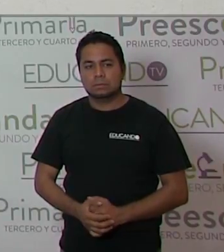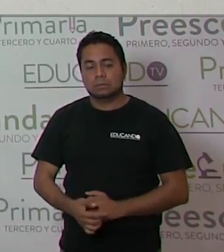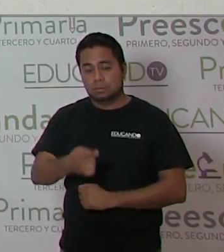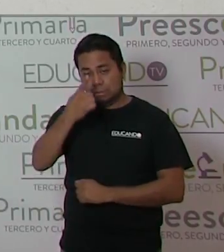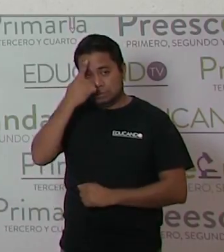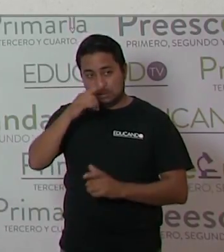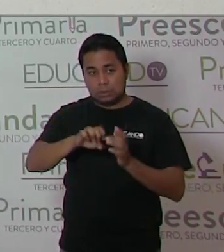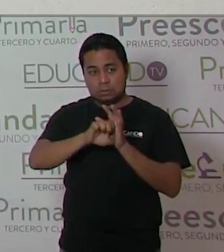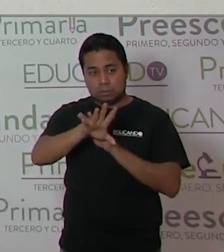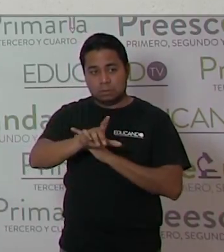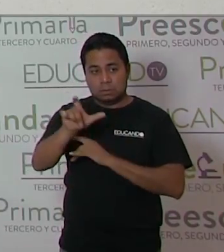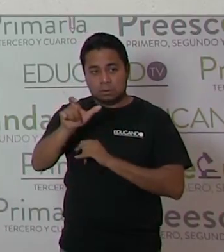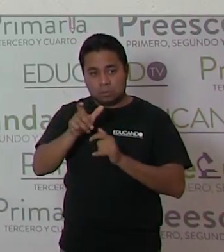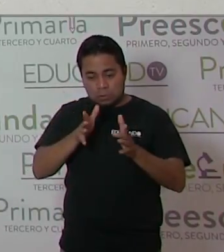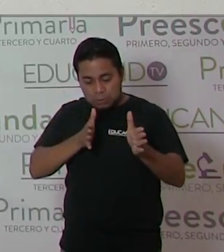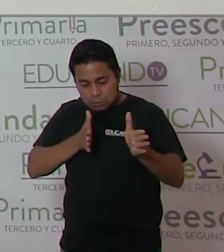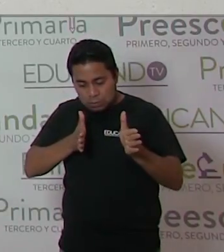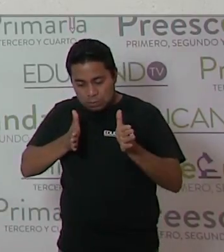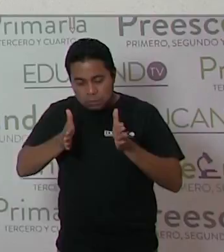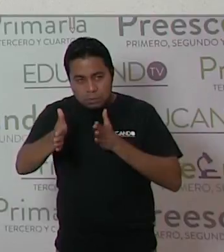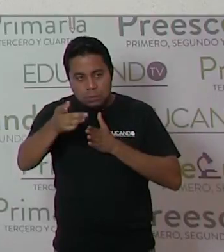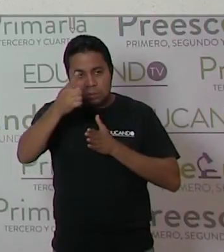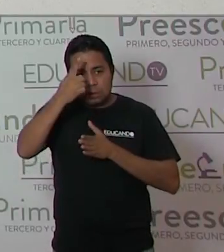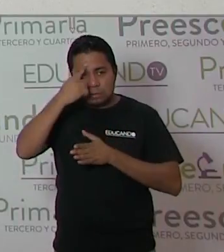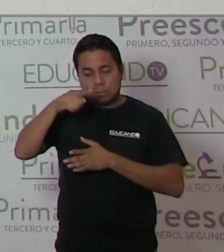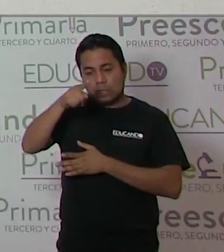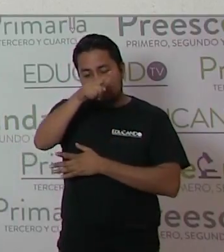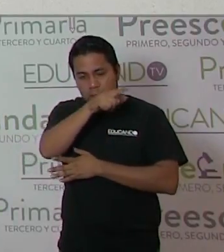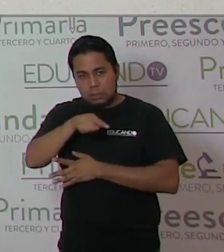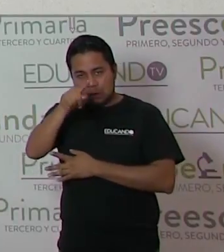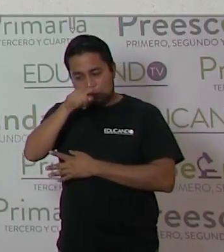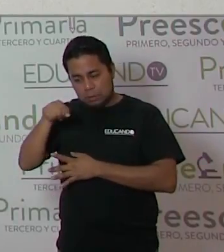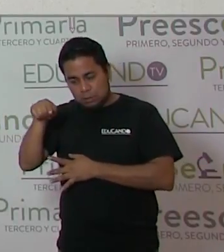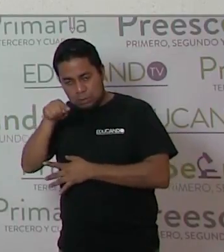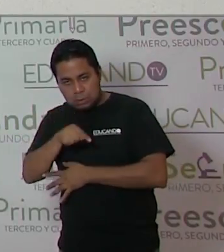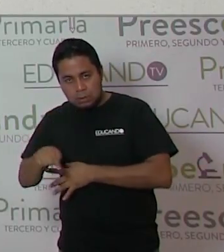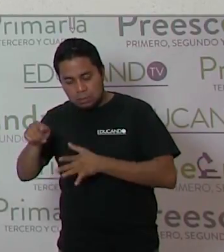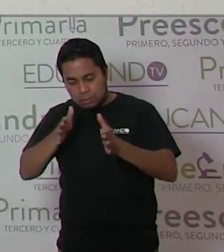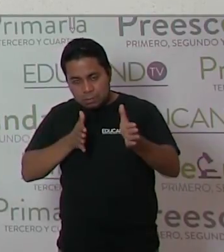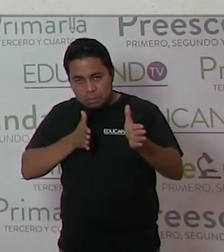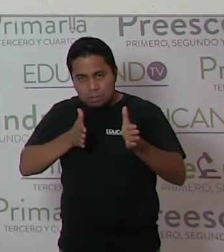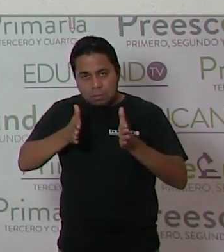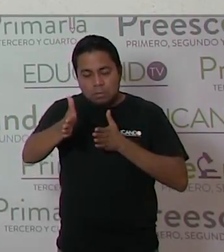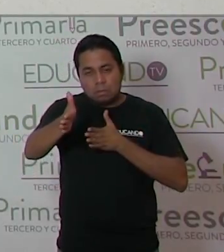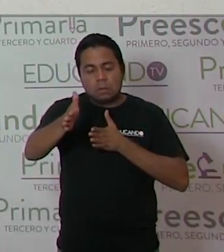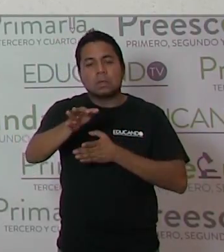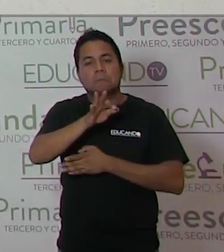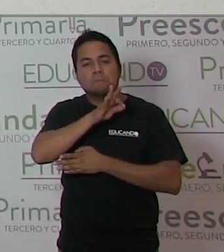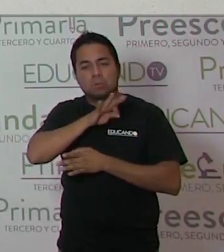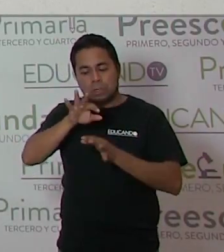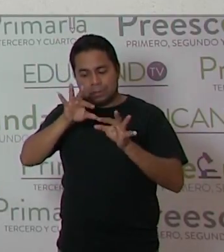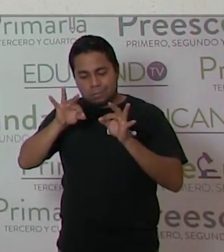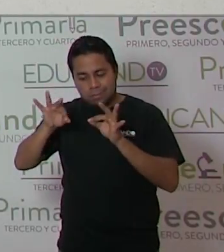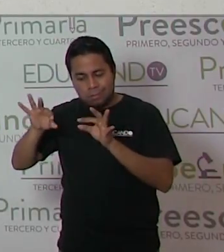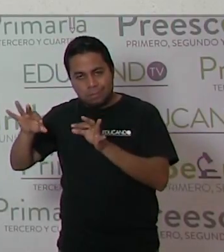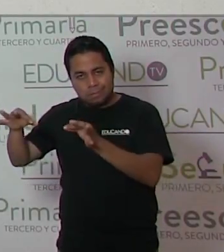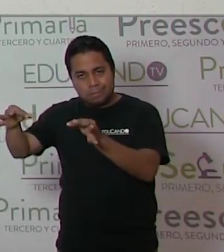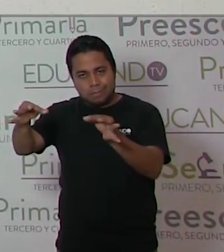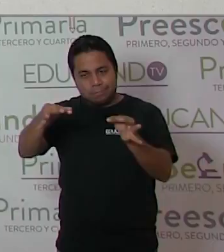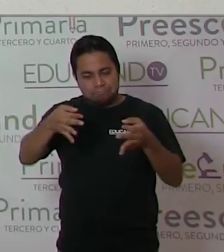Para que cuando se enrollen en la circunferencia de nuestros círculos, se puedan